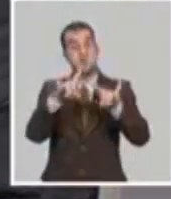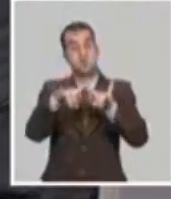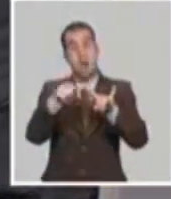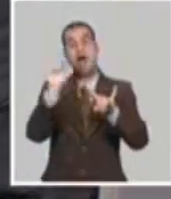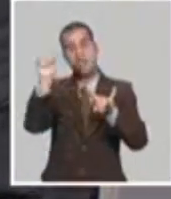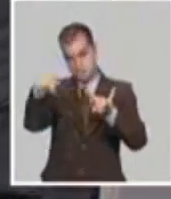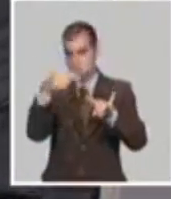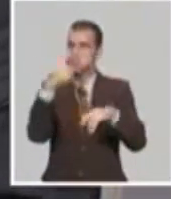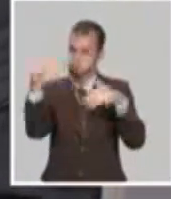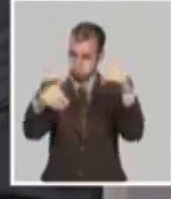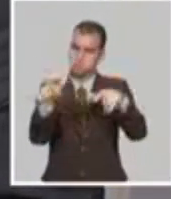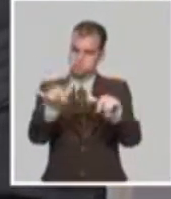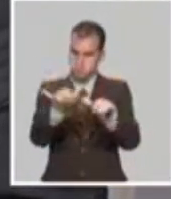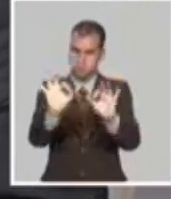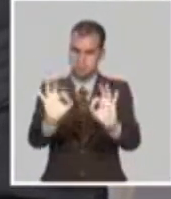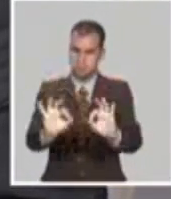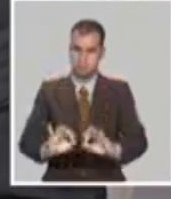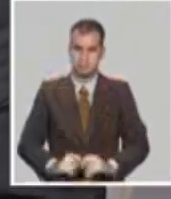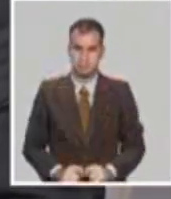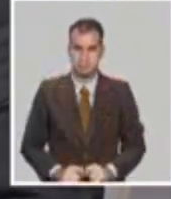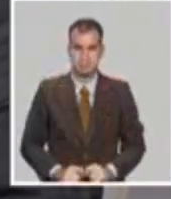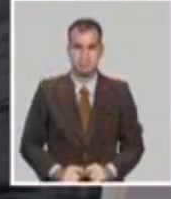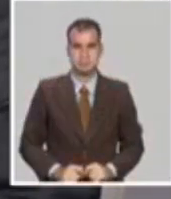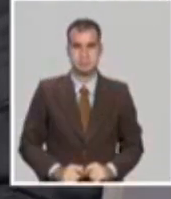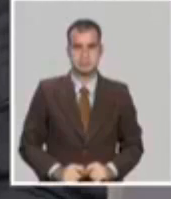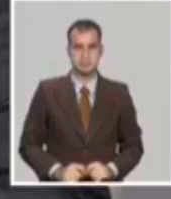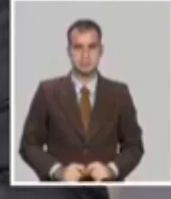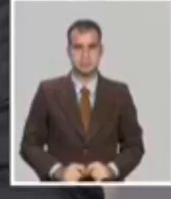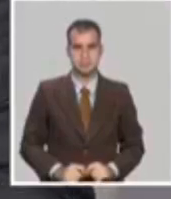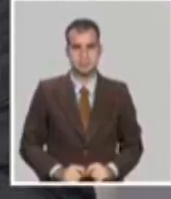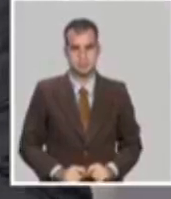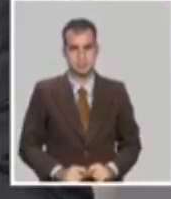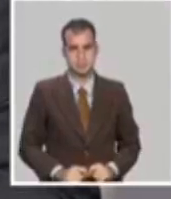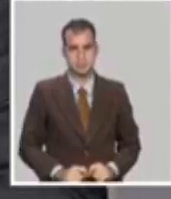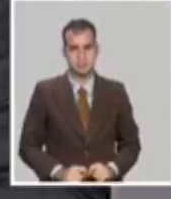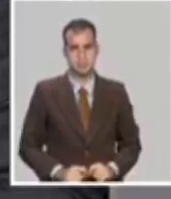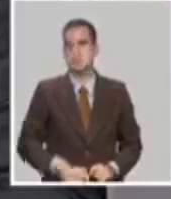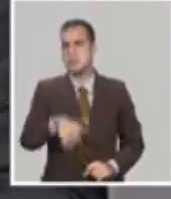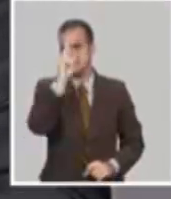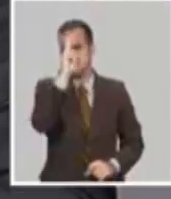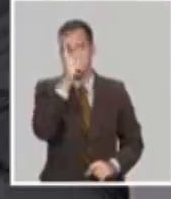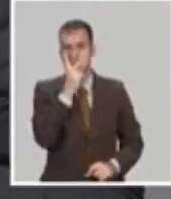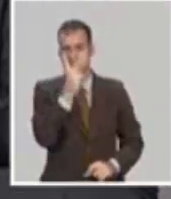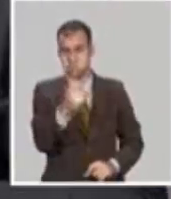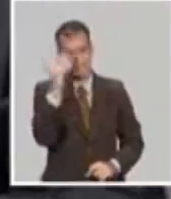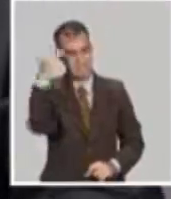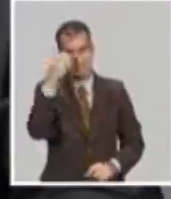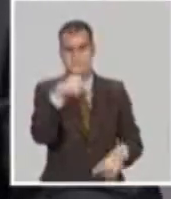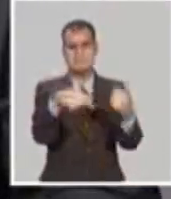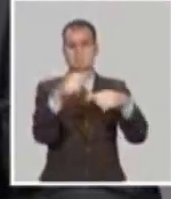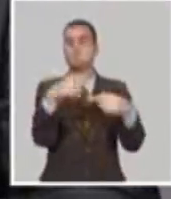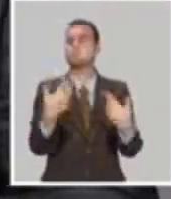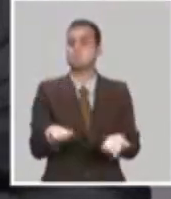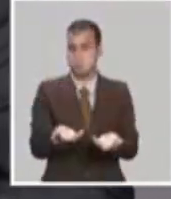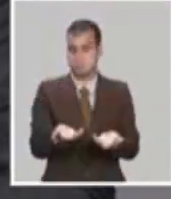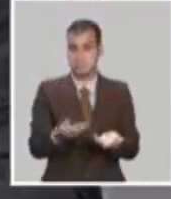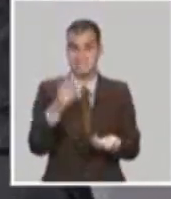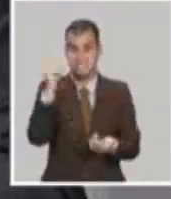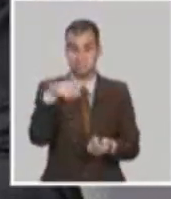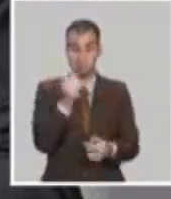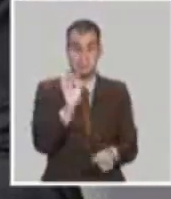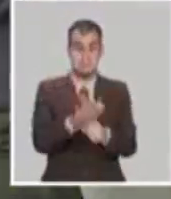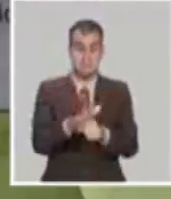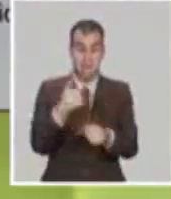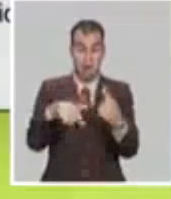este proceso. La asistencia médica se va a mantener en los programas priorizados, es decir, porque vayamos a hacer este procedimiento no